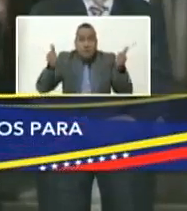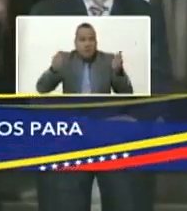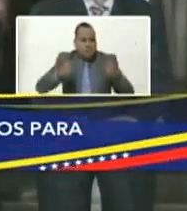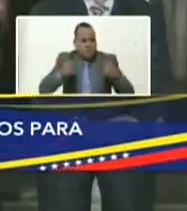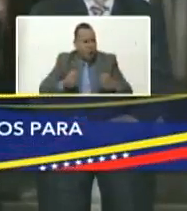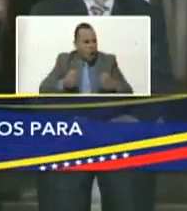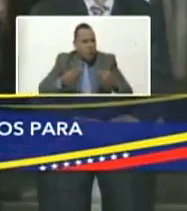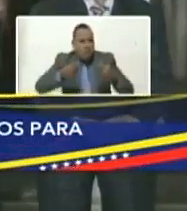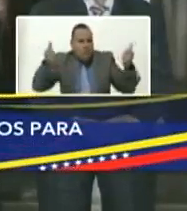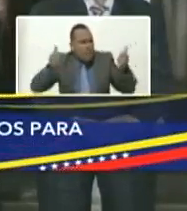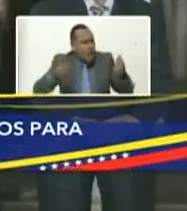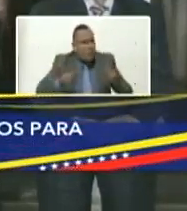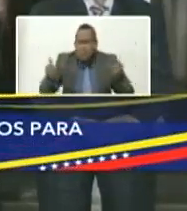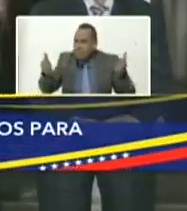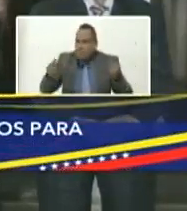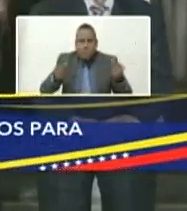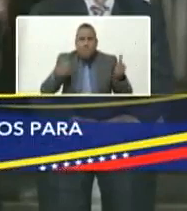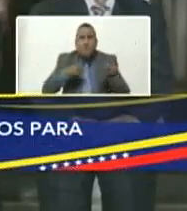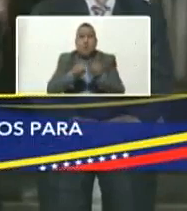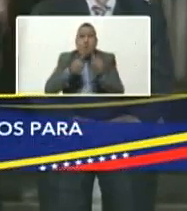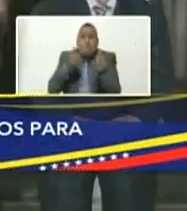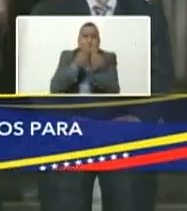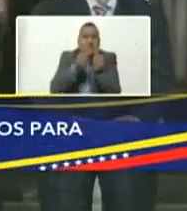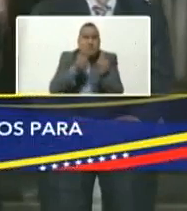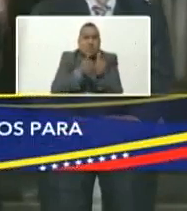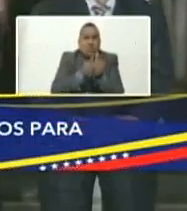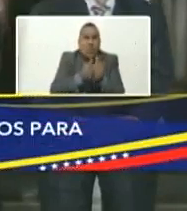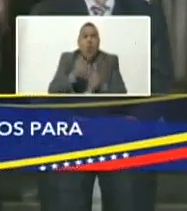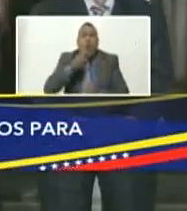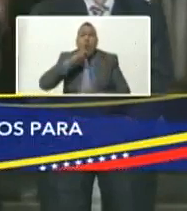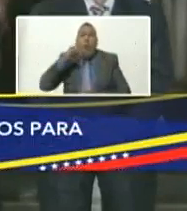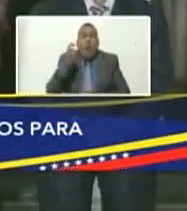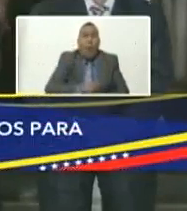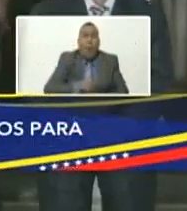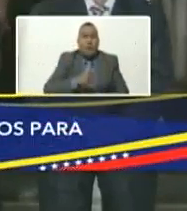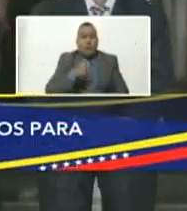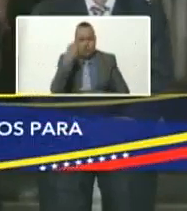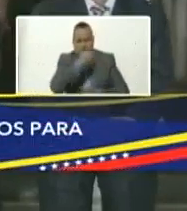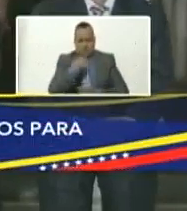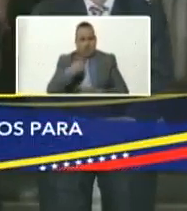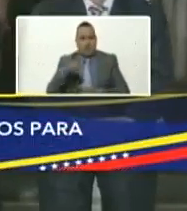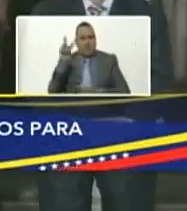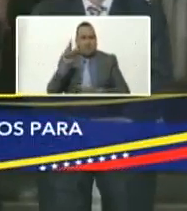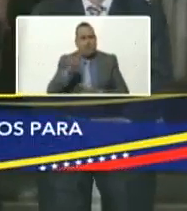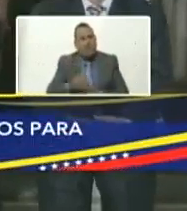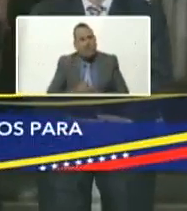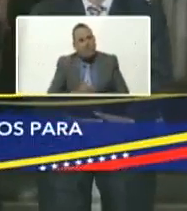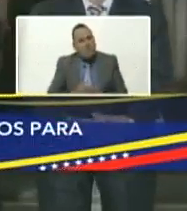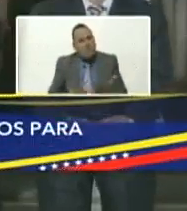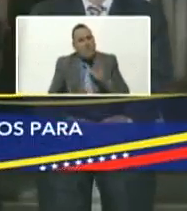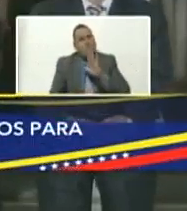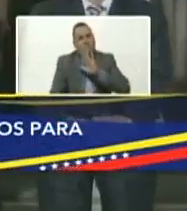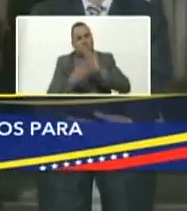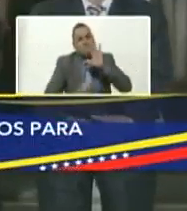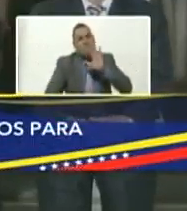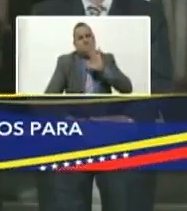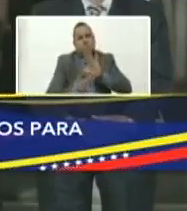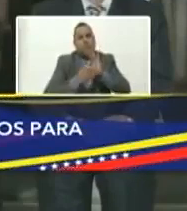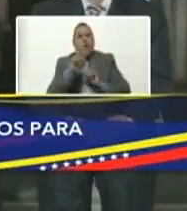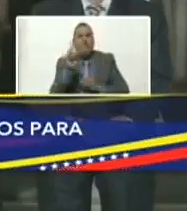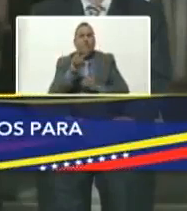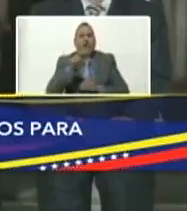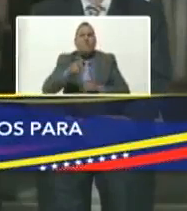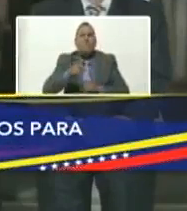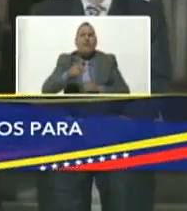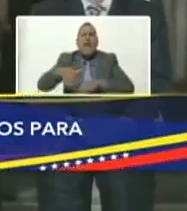forzadas. Hay una persecución xenofóbica, un insulto permanente a los venezolanos que están en las calles, que